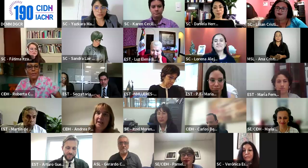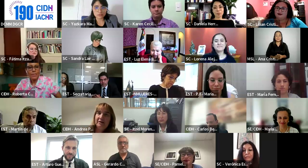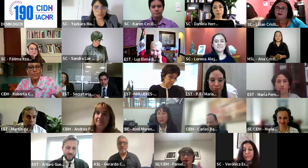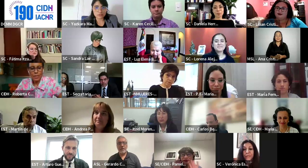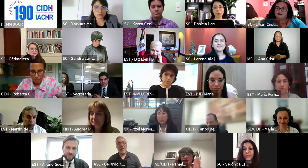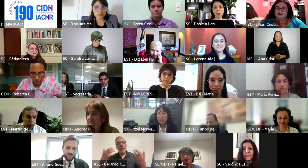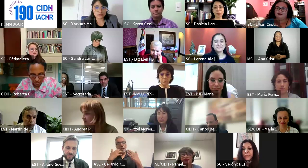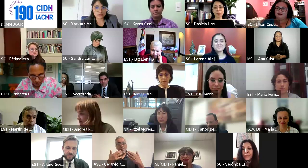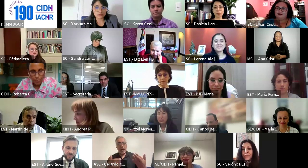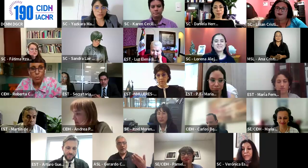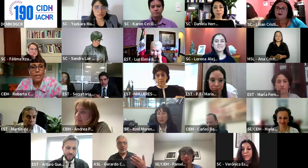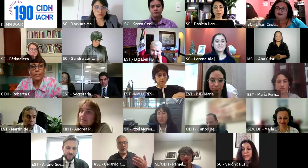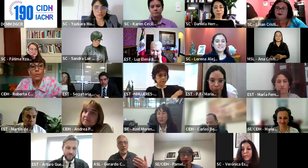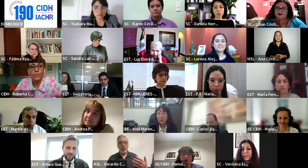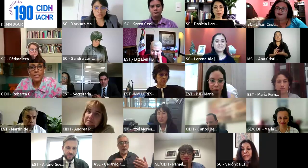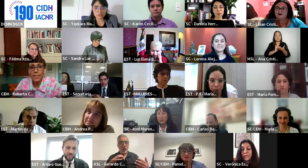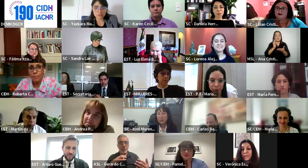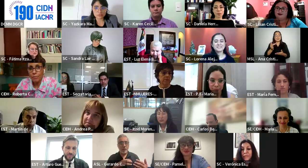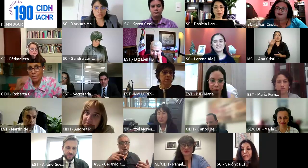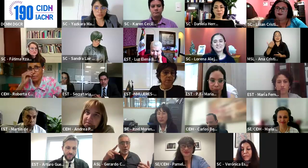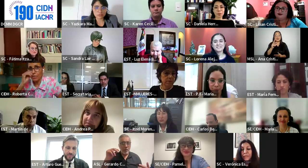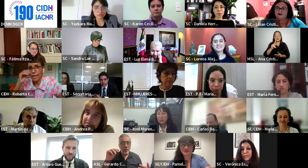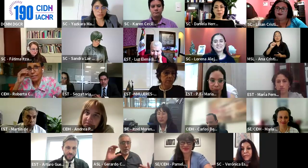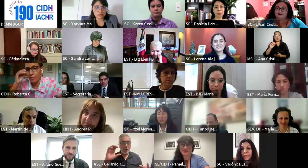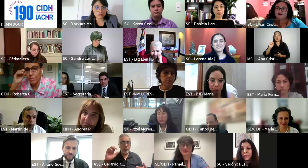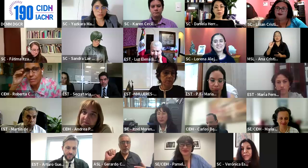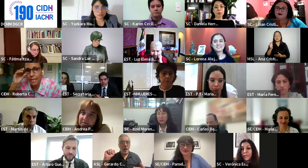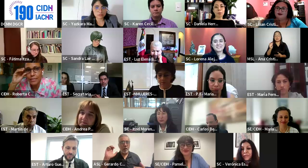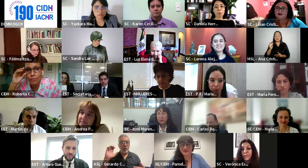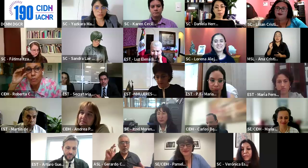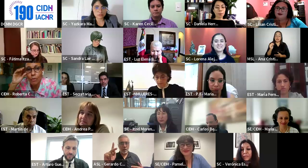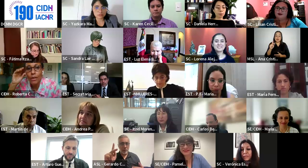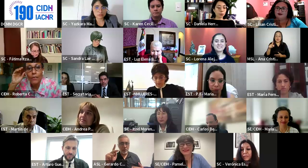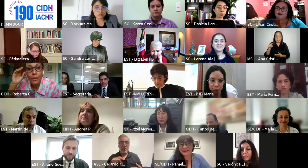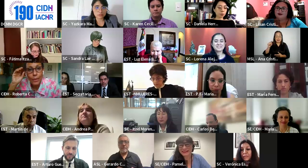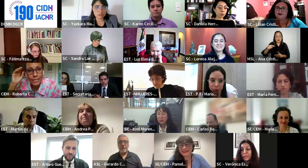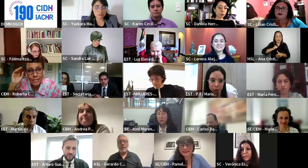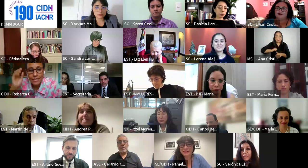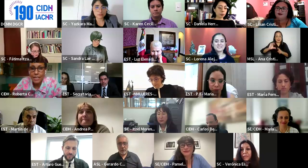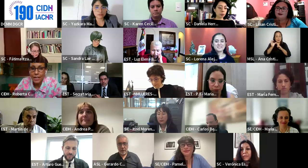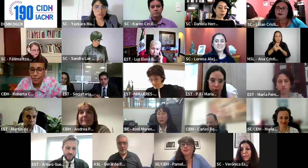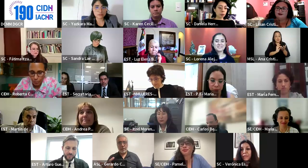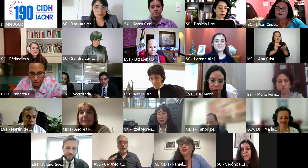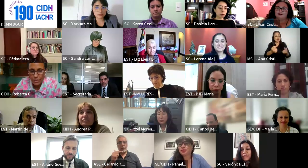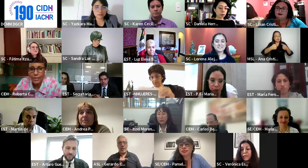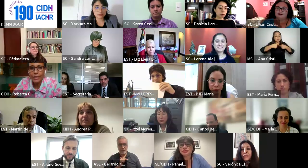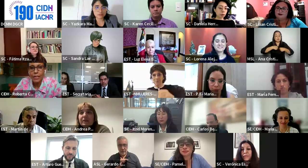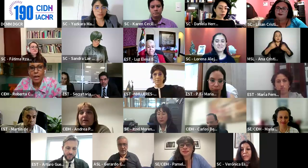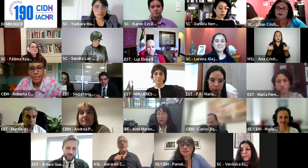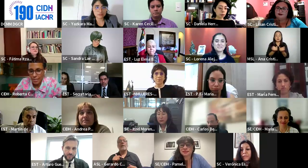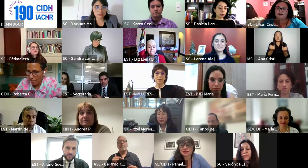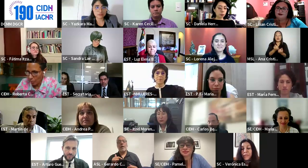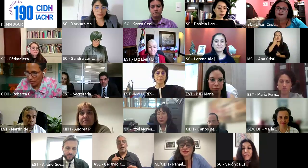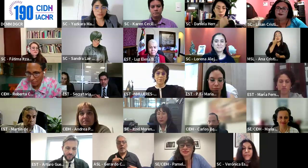Thank you very much, Commissioner Polchak. So it's just left for me to thank the civil society for requesting this hearing, which I